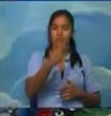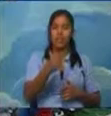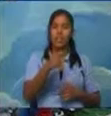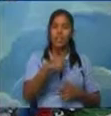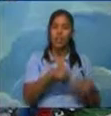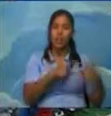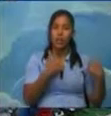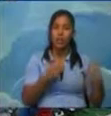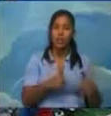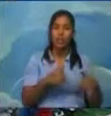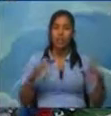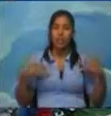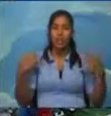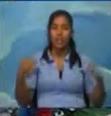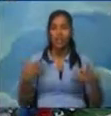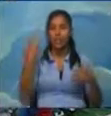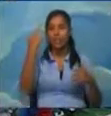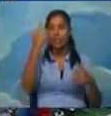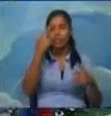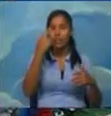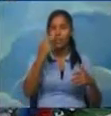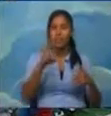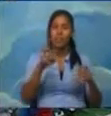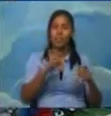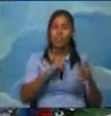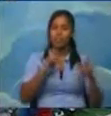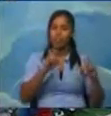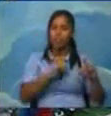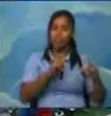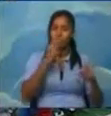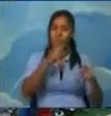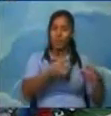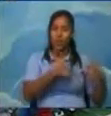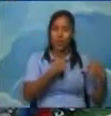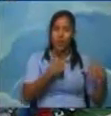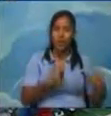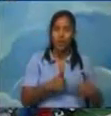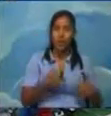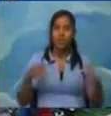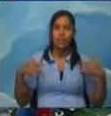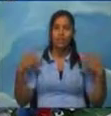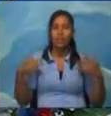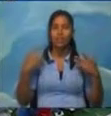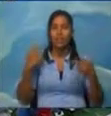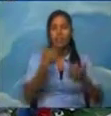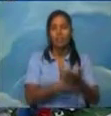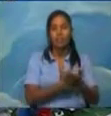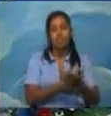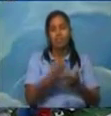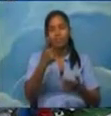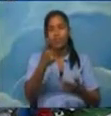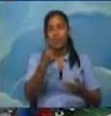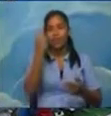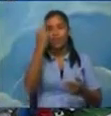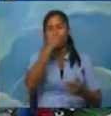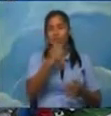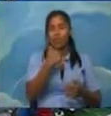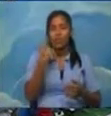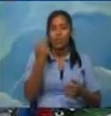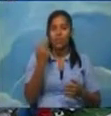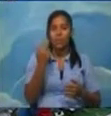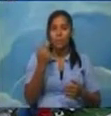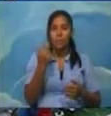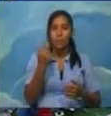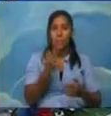rostro. Me van a perdonar que me meta dentro de la cocina, dentro del baño de las damas, pero las mujeres gastan